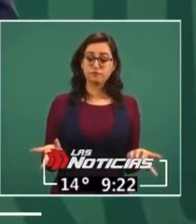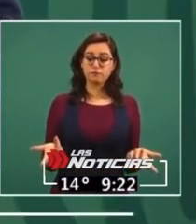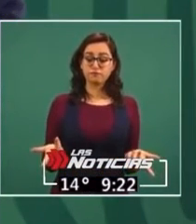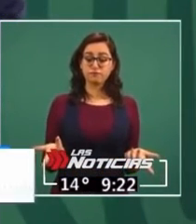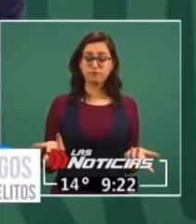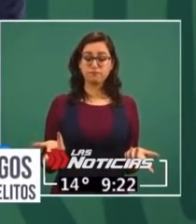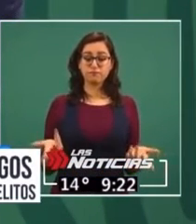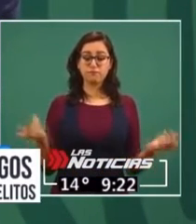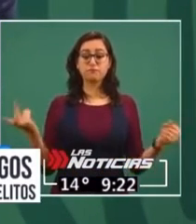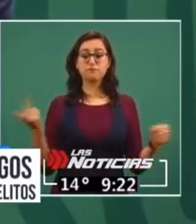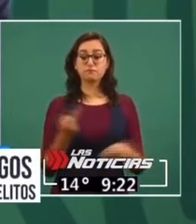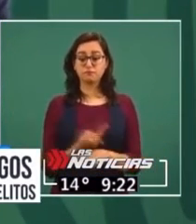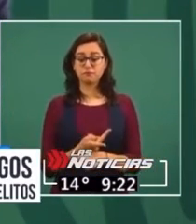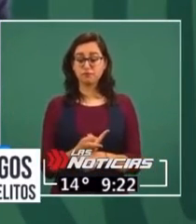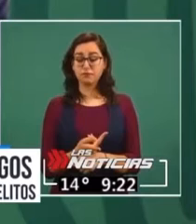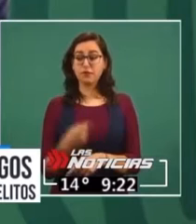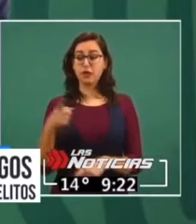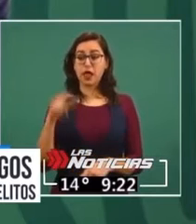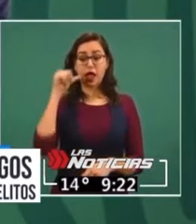que no procede